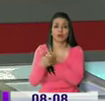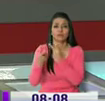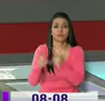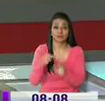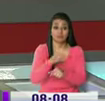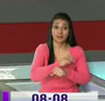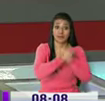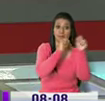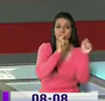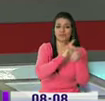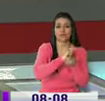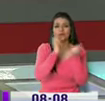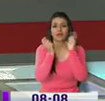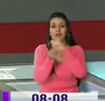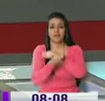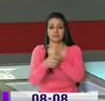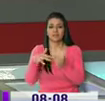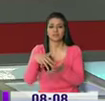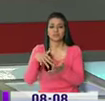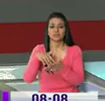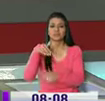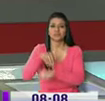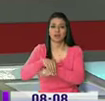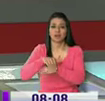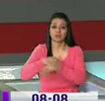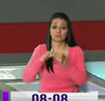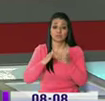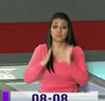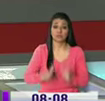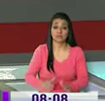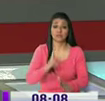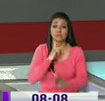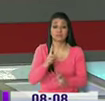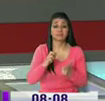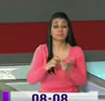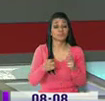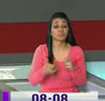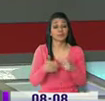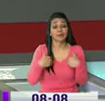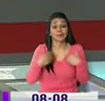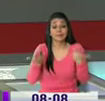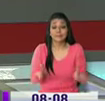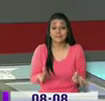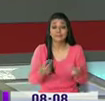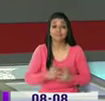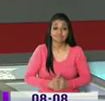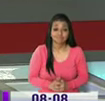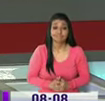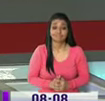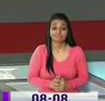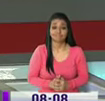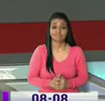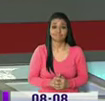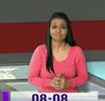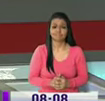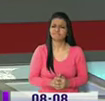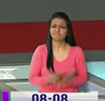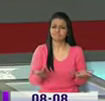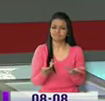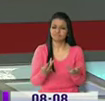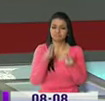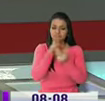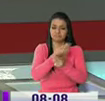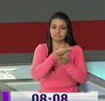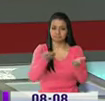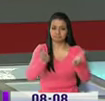jornada vespertina. Los estudiantes afirman que enfrentan, claro, como puede ser de otra manera, varios inconvenientes. ¿De qué se trata? Por